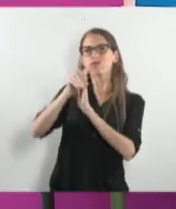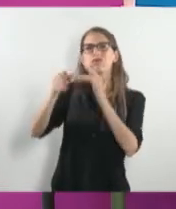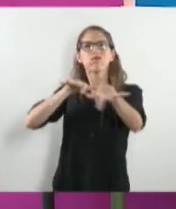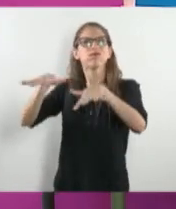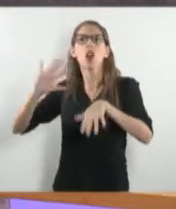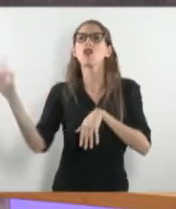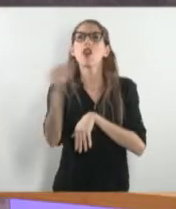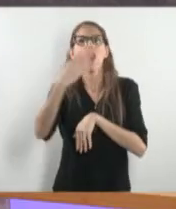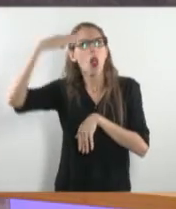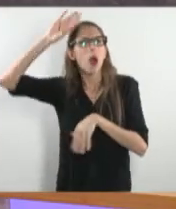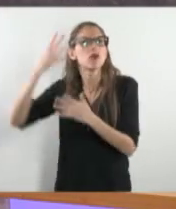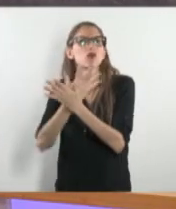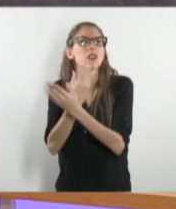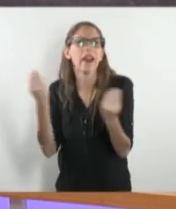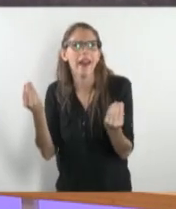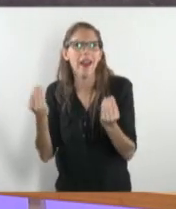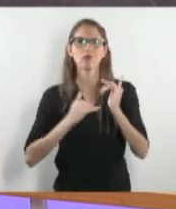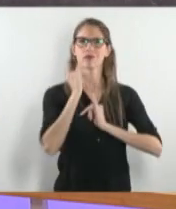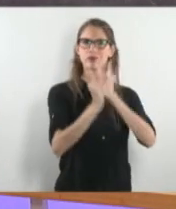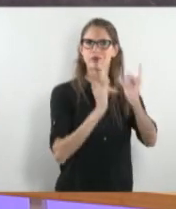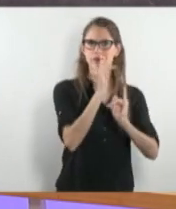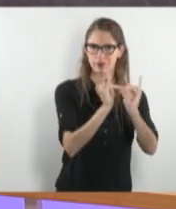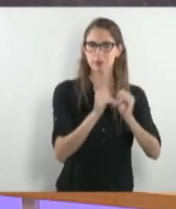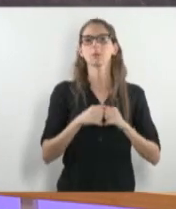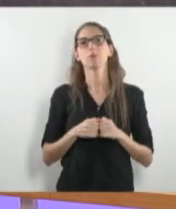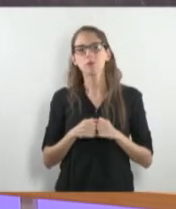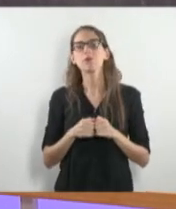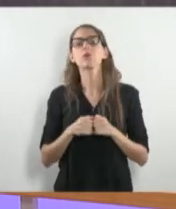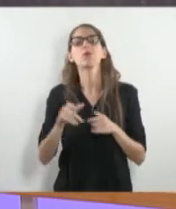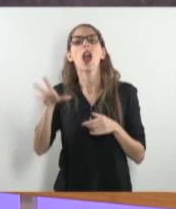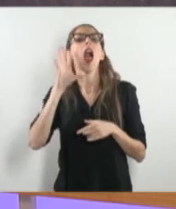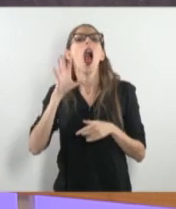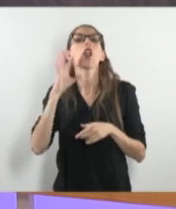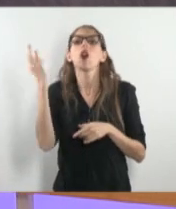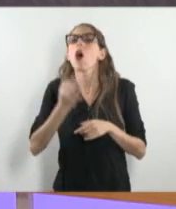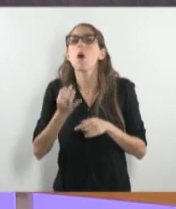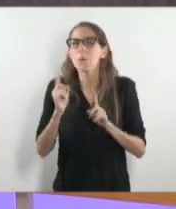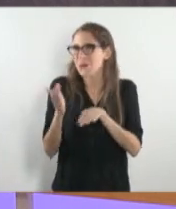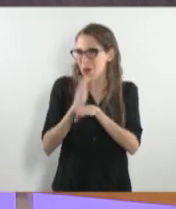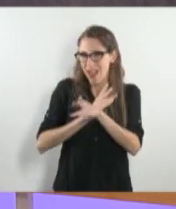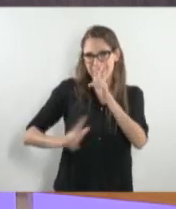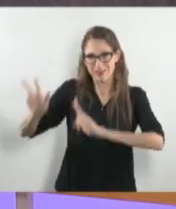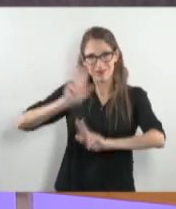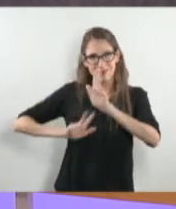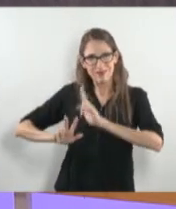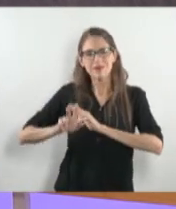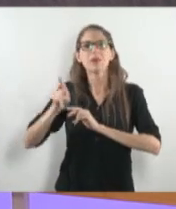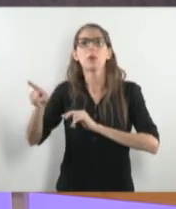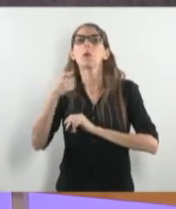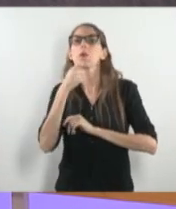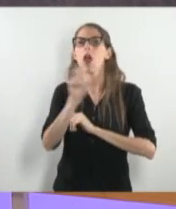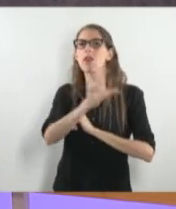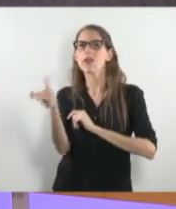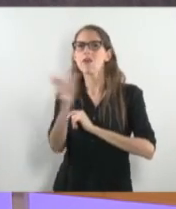Por decir así. Sí. Escúchame, y que si tuvieras que puntualizar algo de lo que ya nos, uh-huh. Nos decías, nos comentabas, la diferencia entre